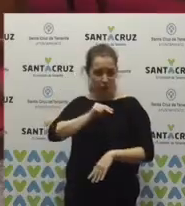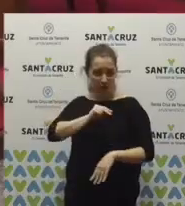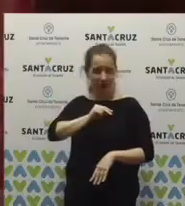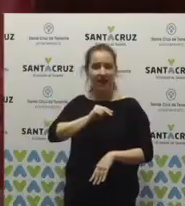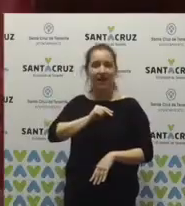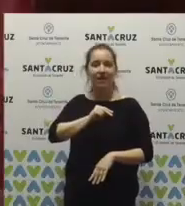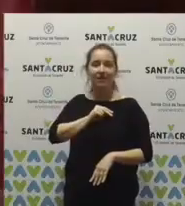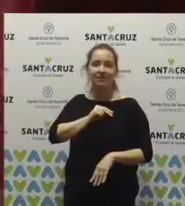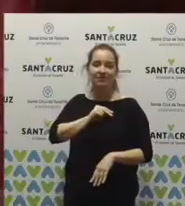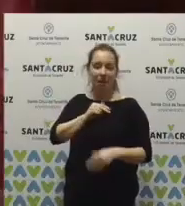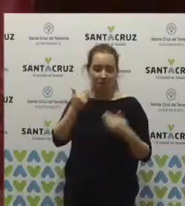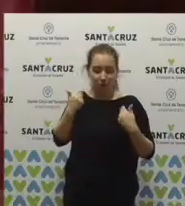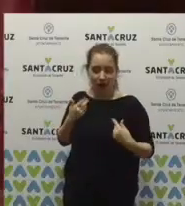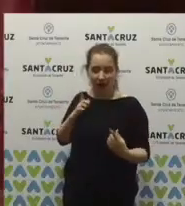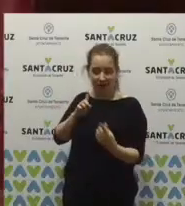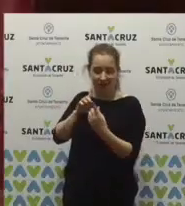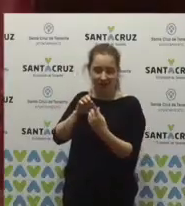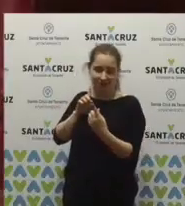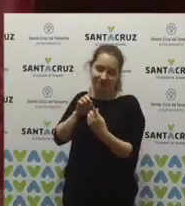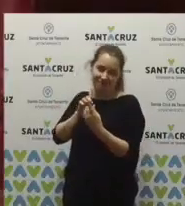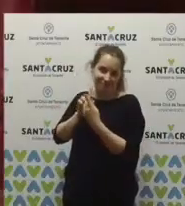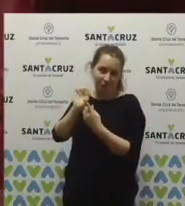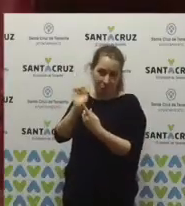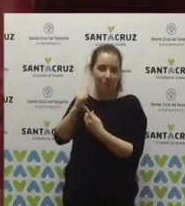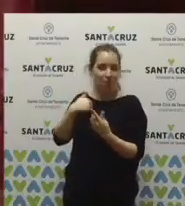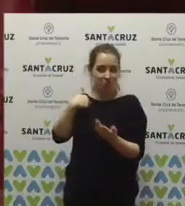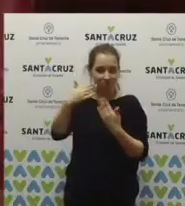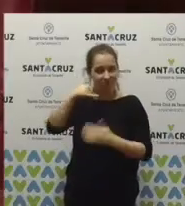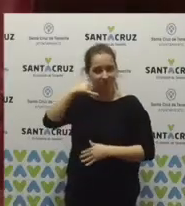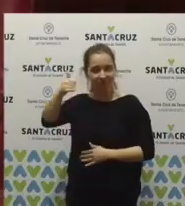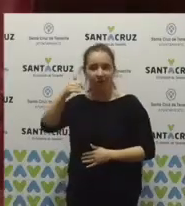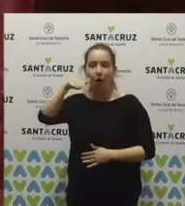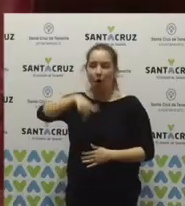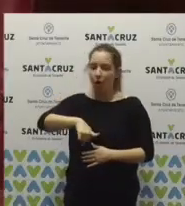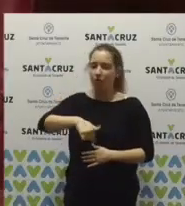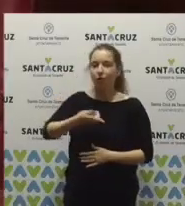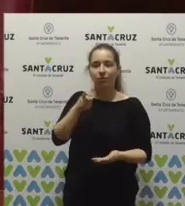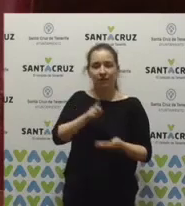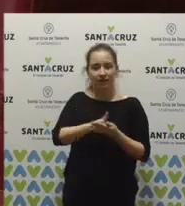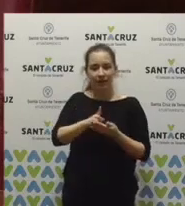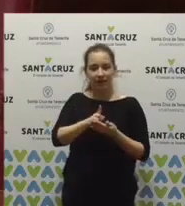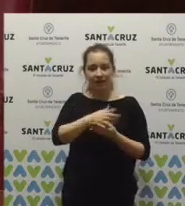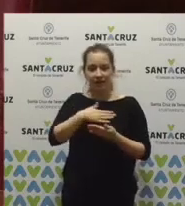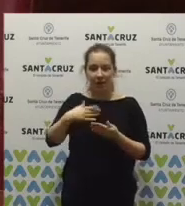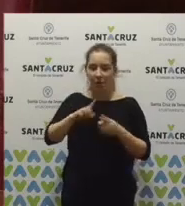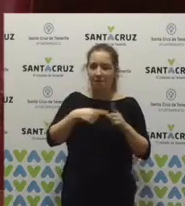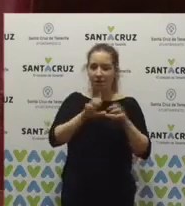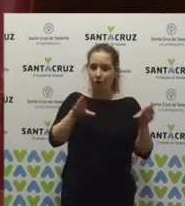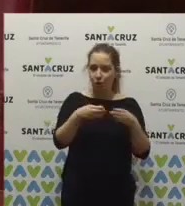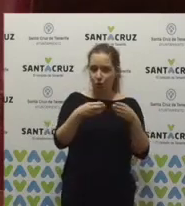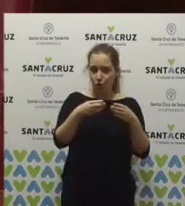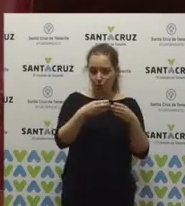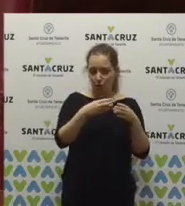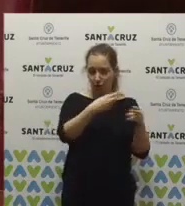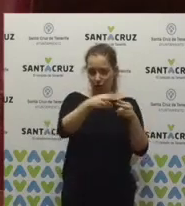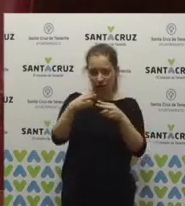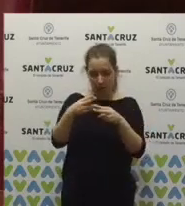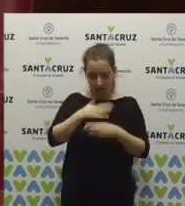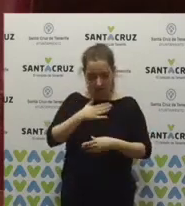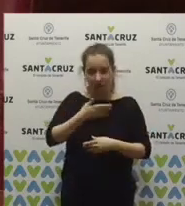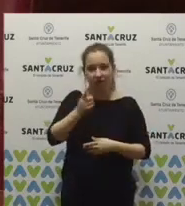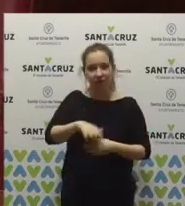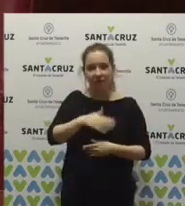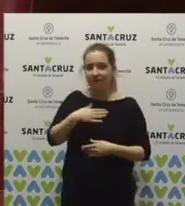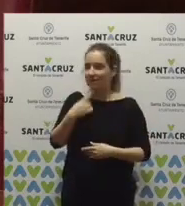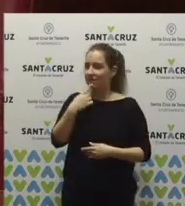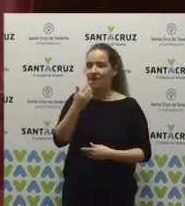personalmente lo hago hoy aquí también lo hace todo mi grupo municipal agradecerle a don juan ramón la labor